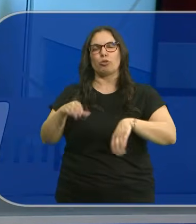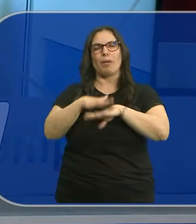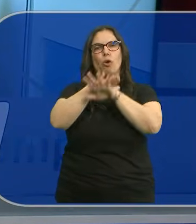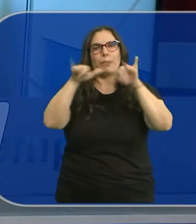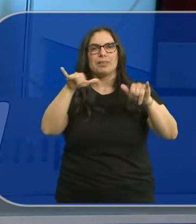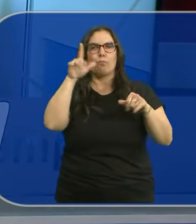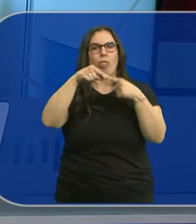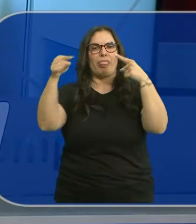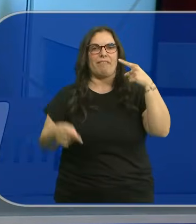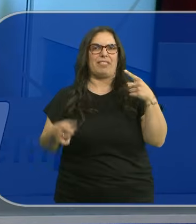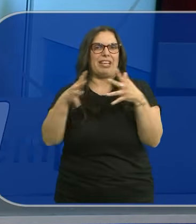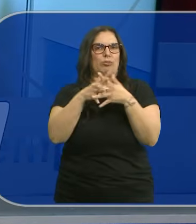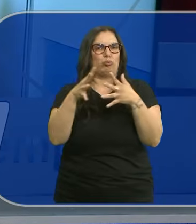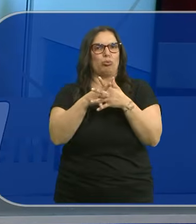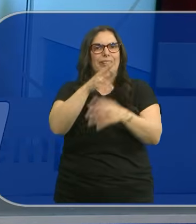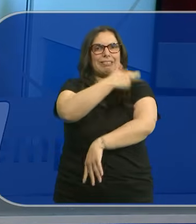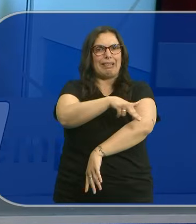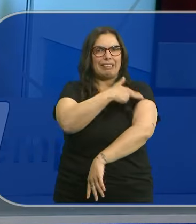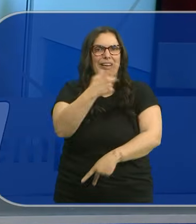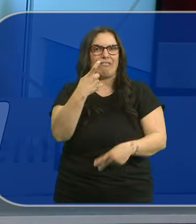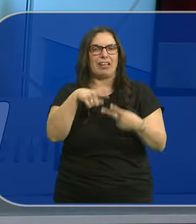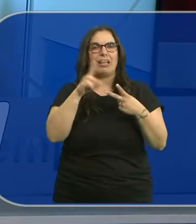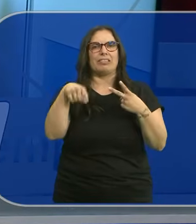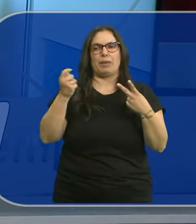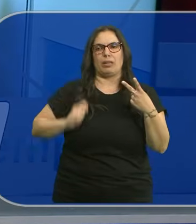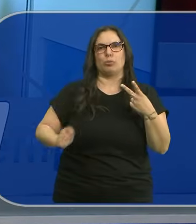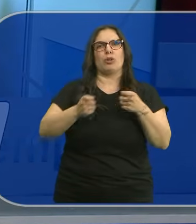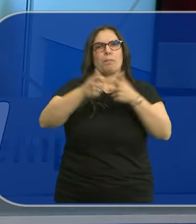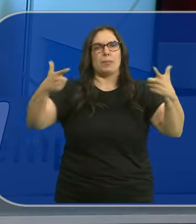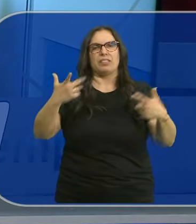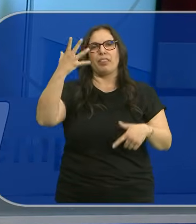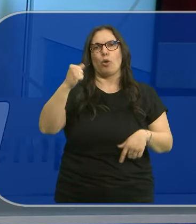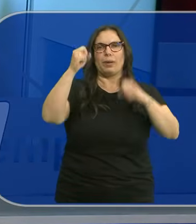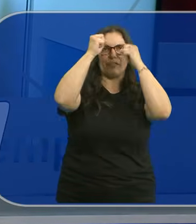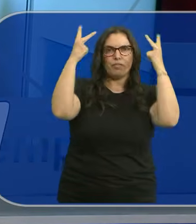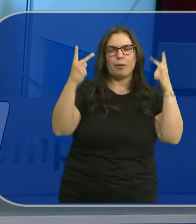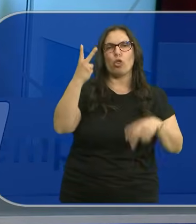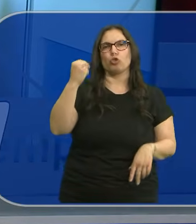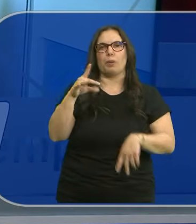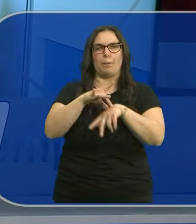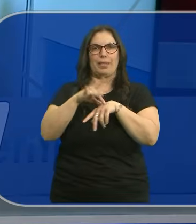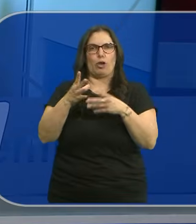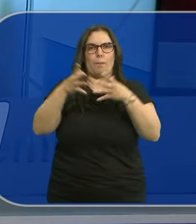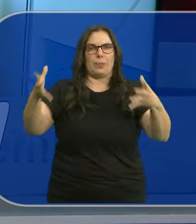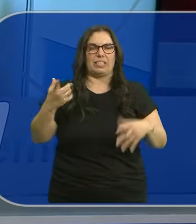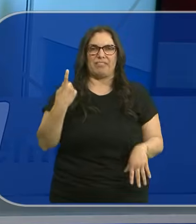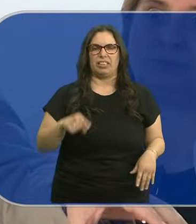llama déficit de infraestructuras sanitarias y ampliar la plantilla en la comunidad con 5.000 enfermeros y 2.000 médicos